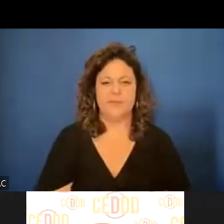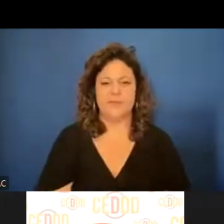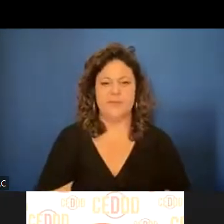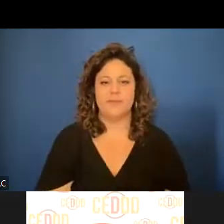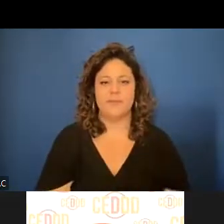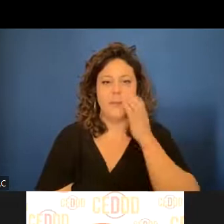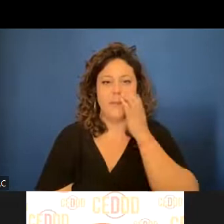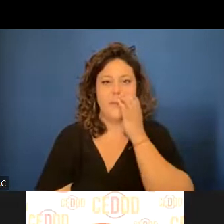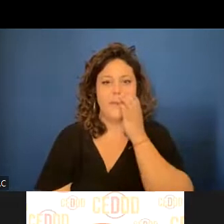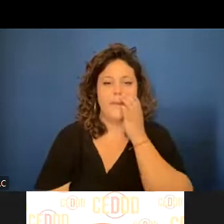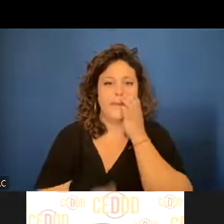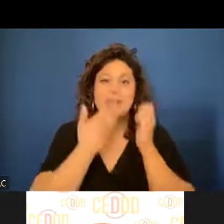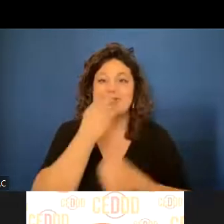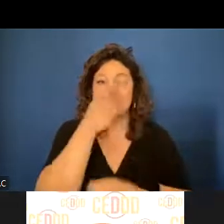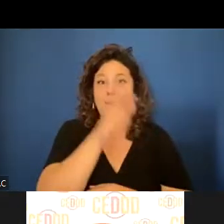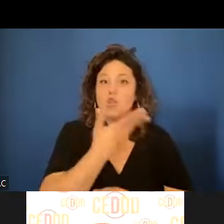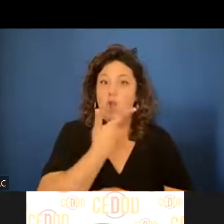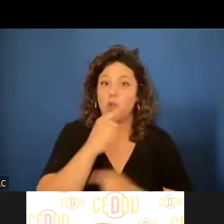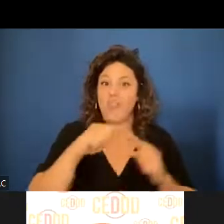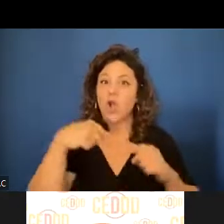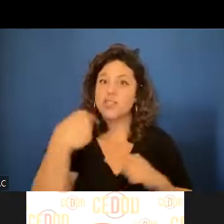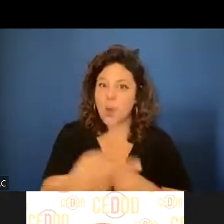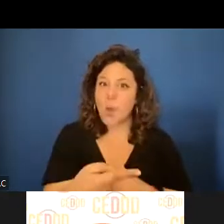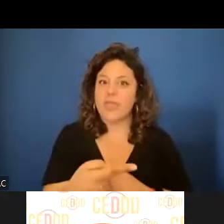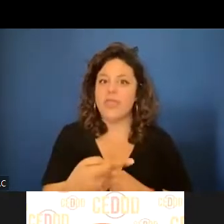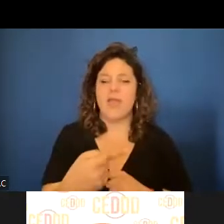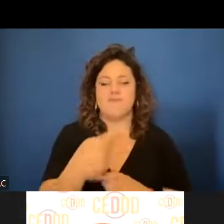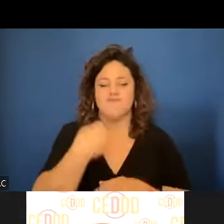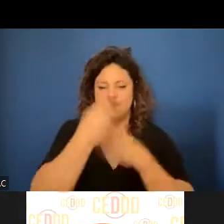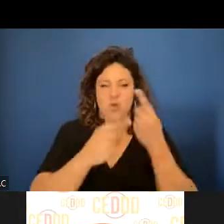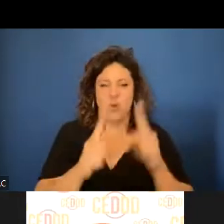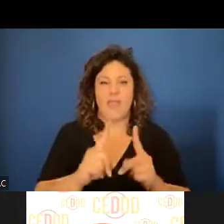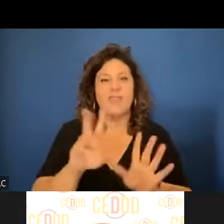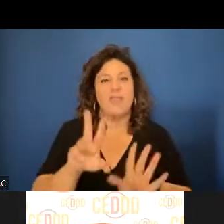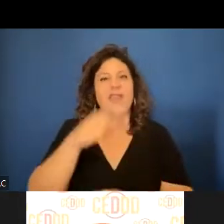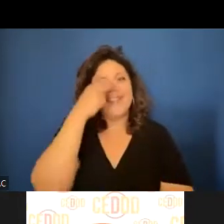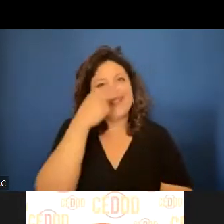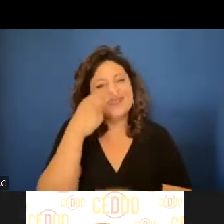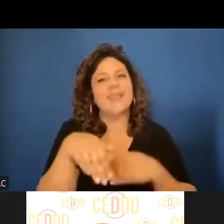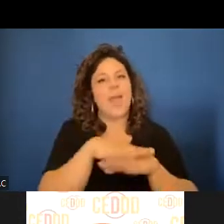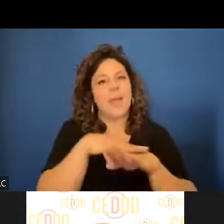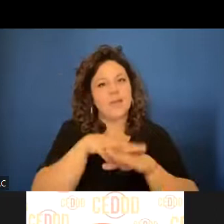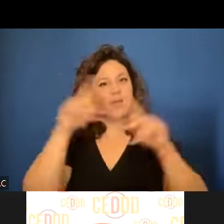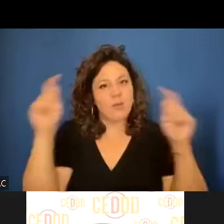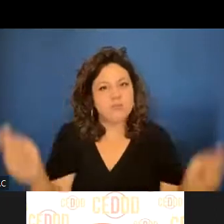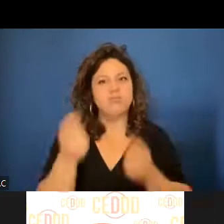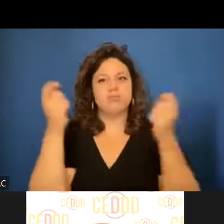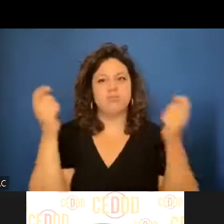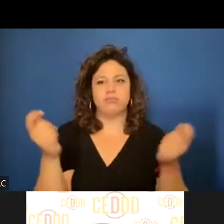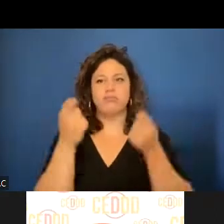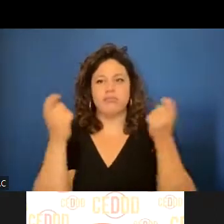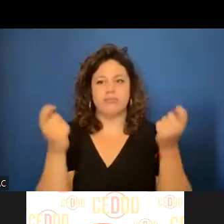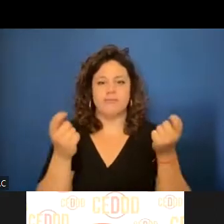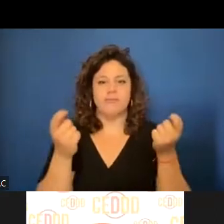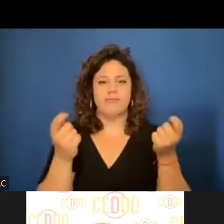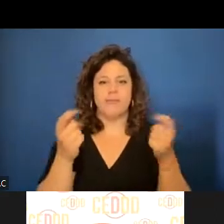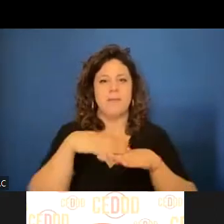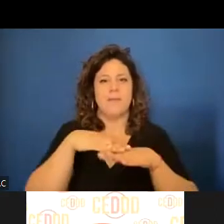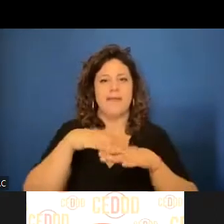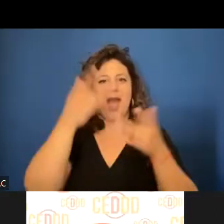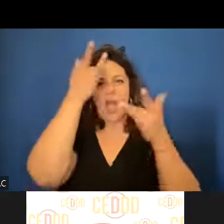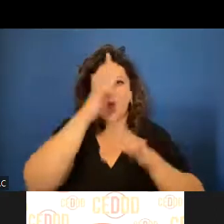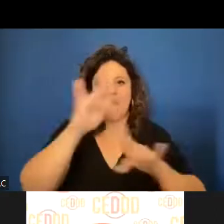alguna forma carentes de efectividad o de medidas que conduzcan a su efectividad? Sabemos que no eres legislador, no